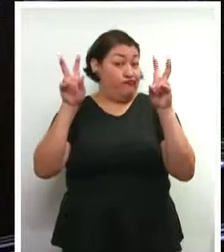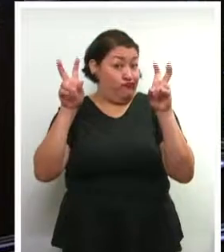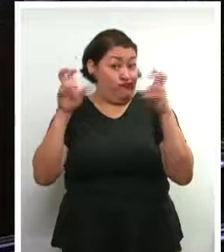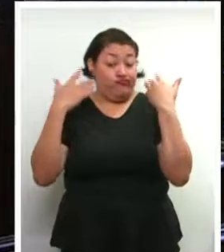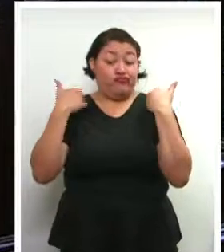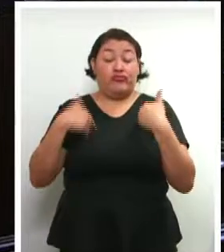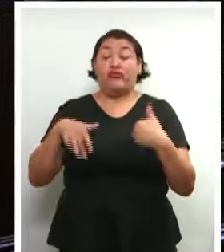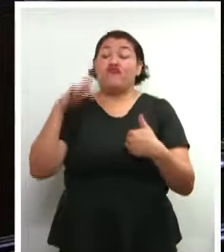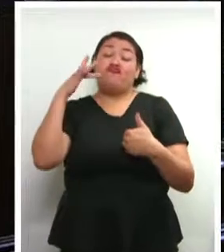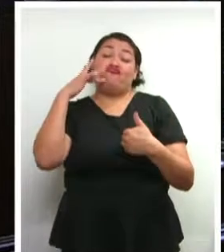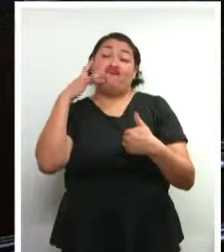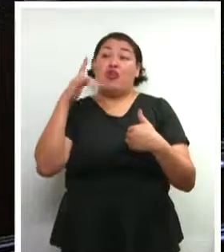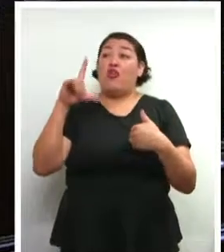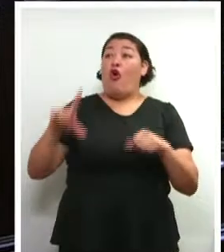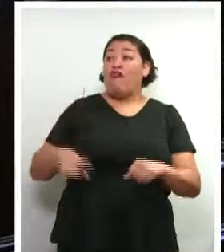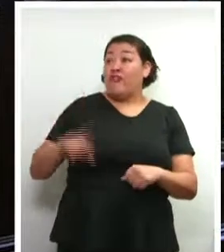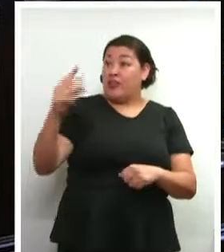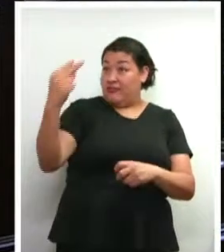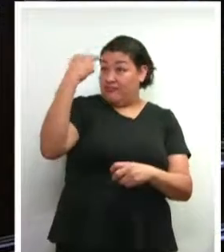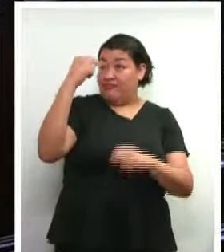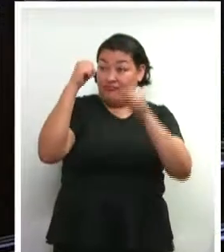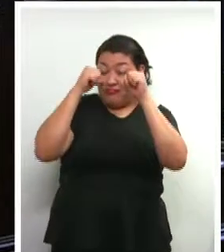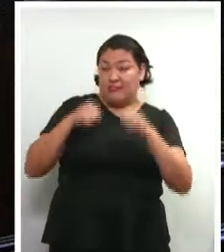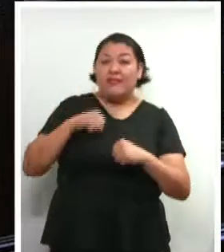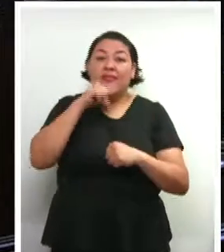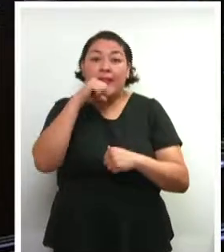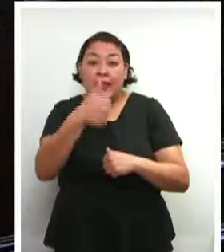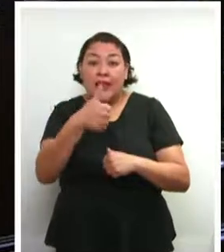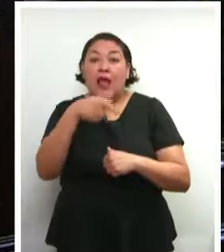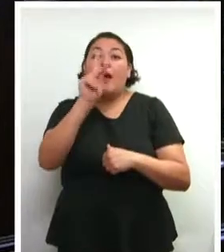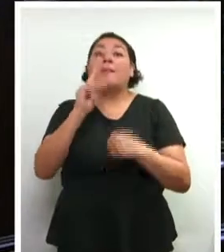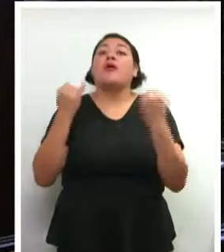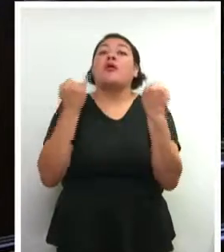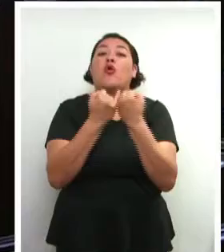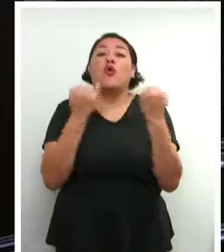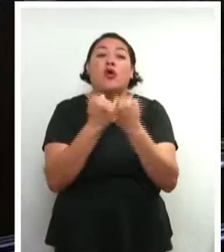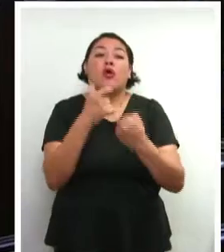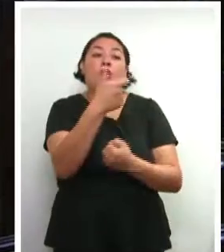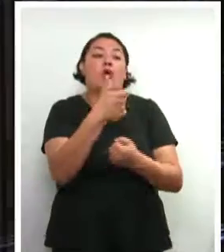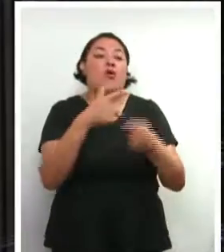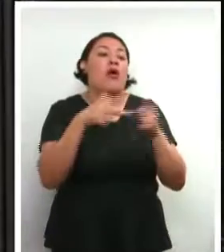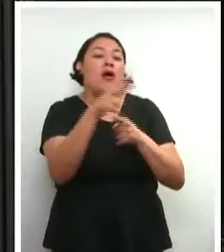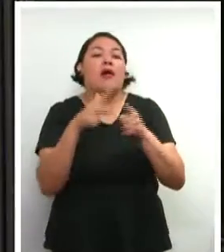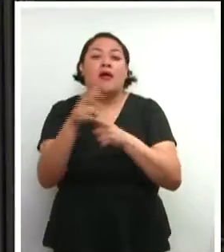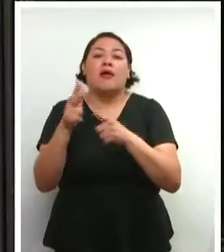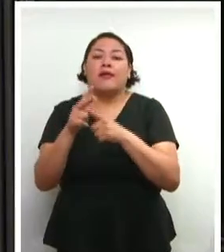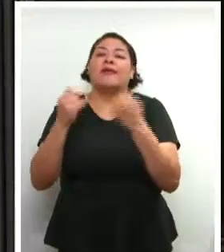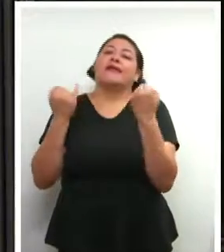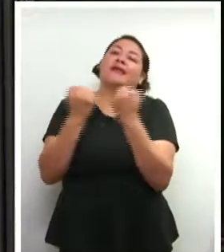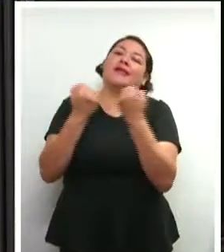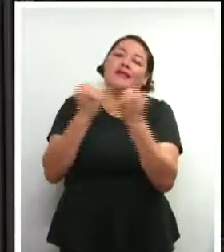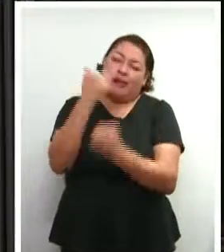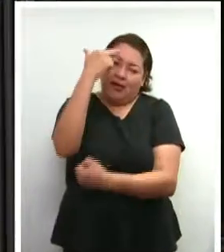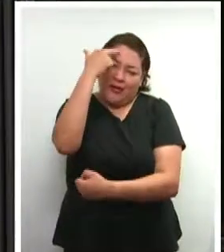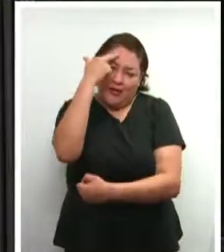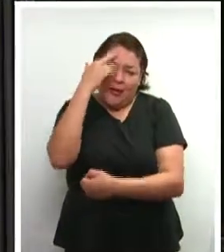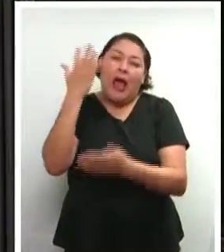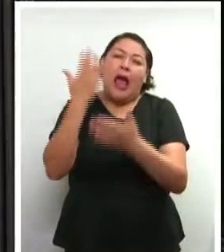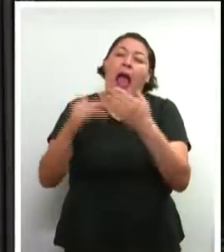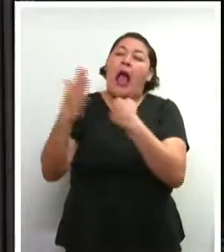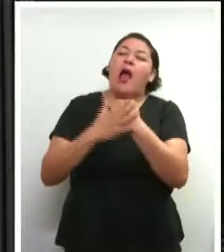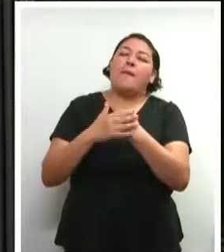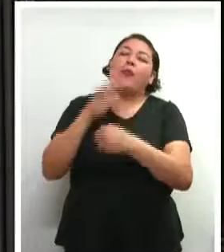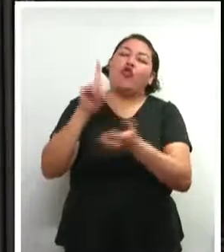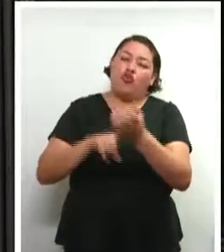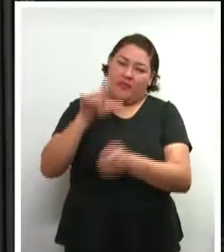lo último en lo que piensan los gobiernos y somos los primeros en sufrir recortes presupuestales. Digo, el recorte federal de 5,000 millones de pesos el año que